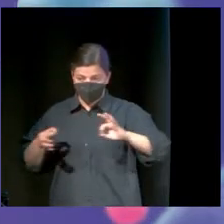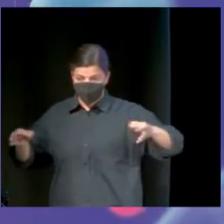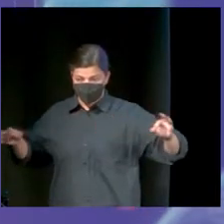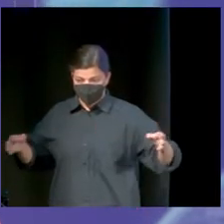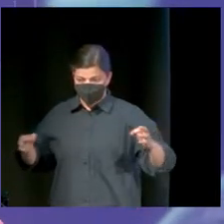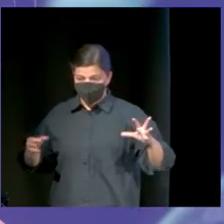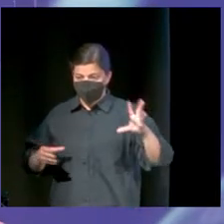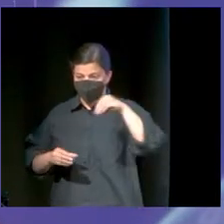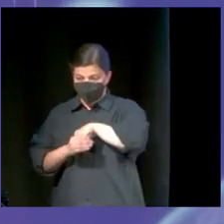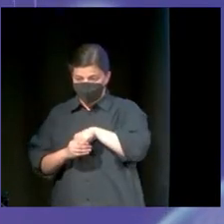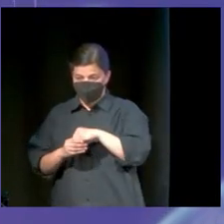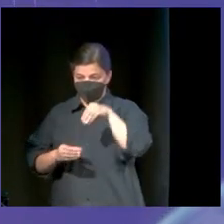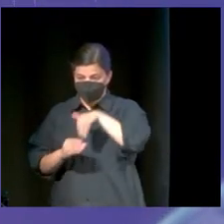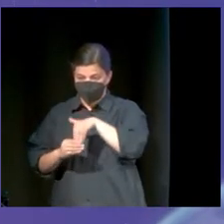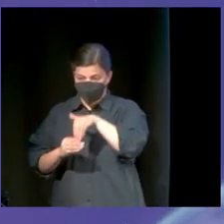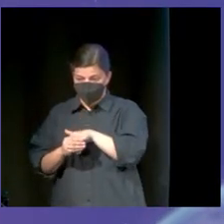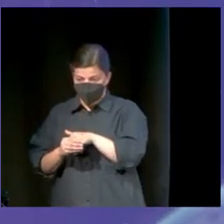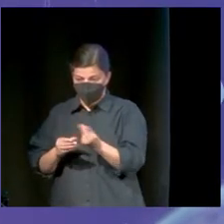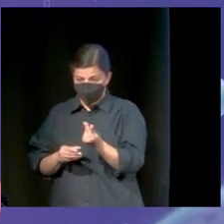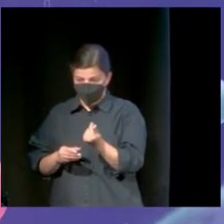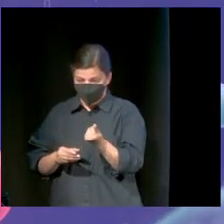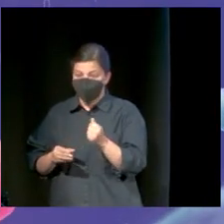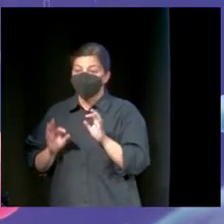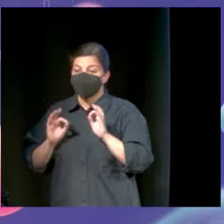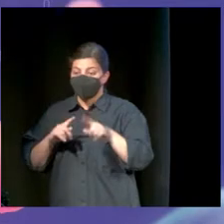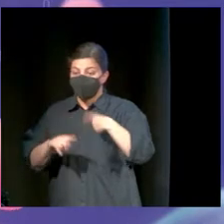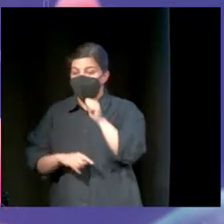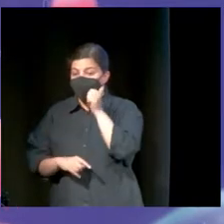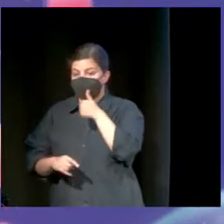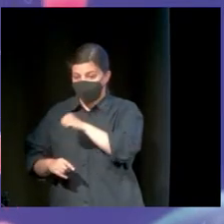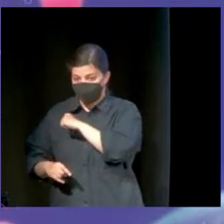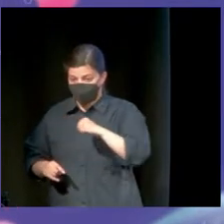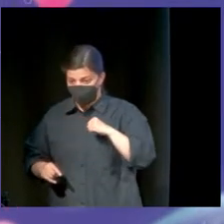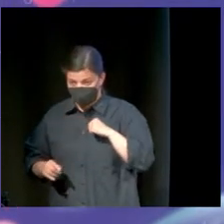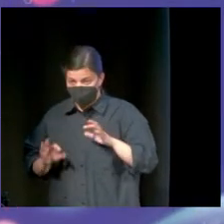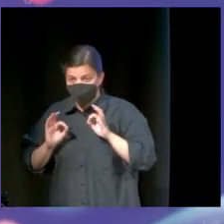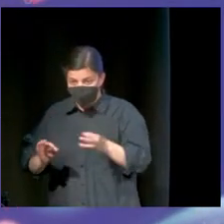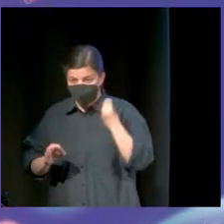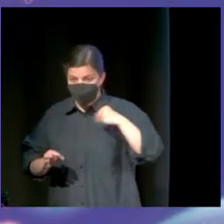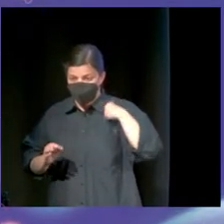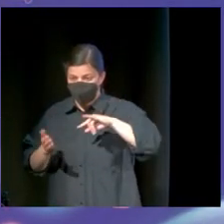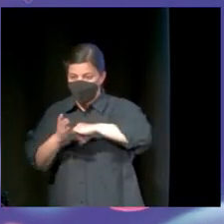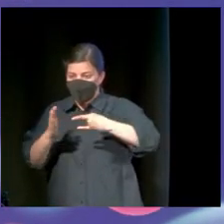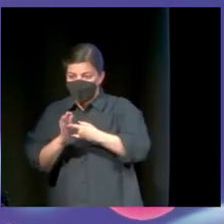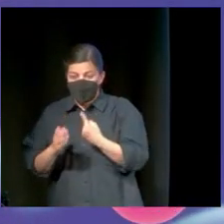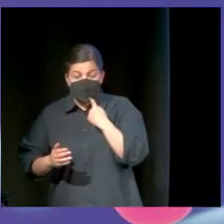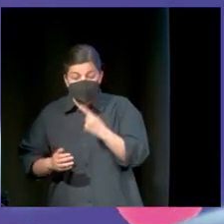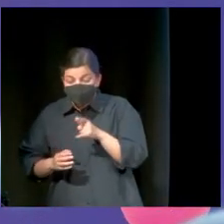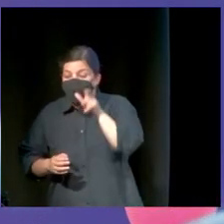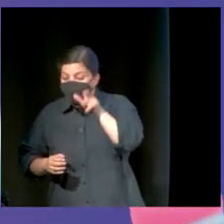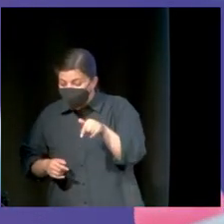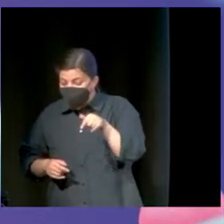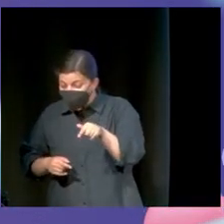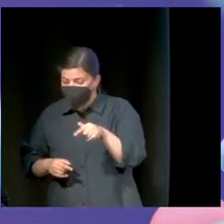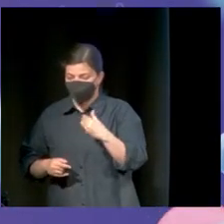vale y luego la clave privada esa clave privada es la que le dice al sistema que eso soy